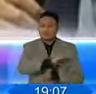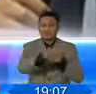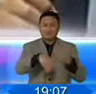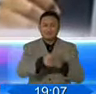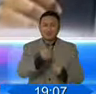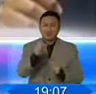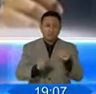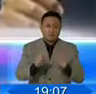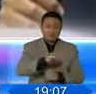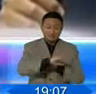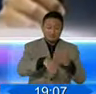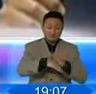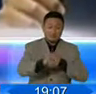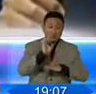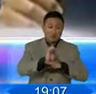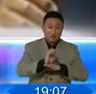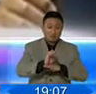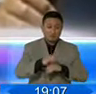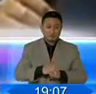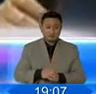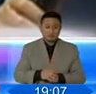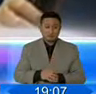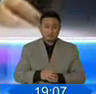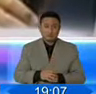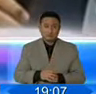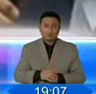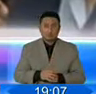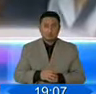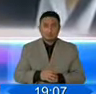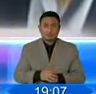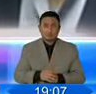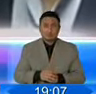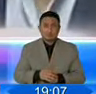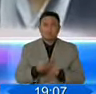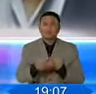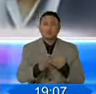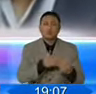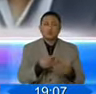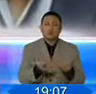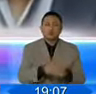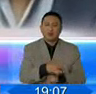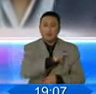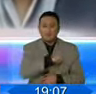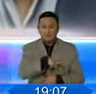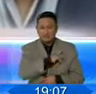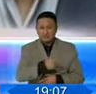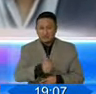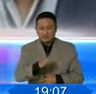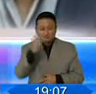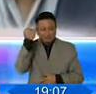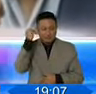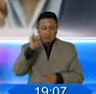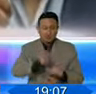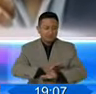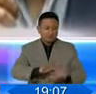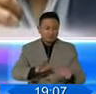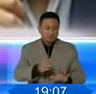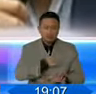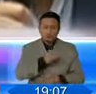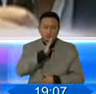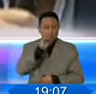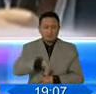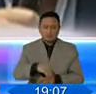los ecuatorianos, pues muy por encima de asuntos personales, estaremos